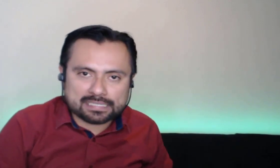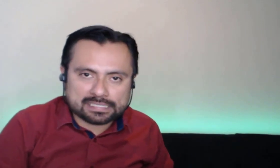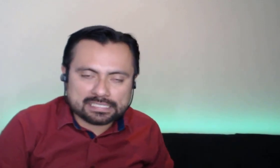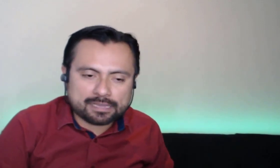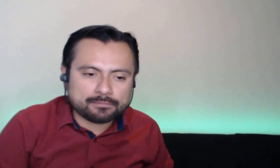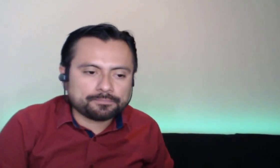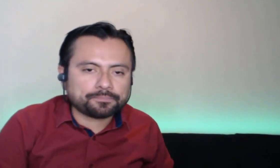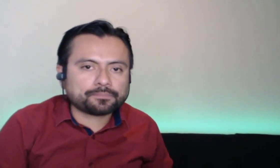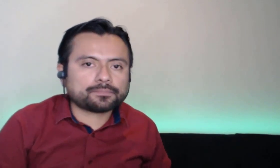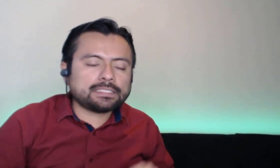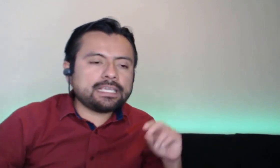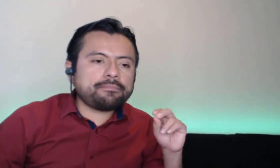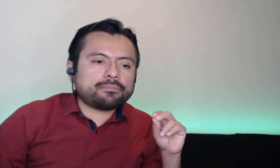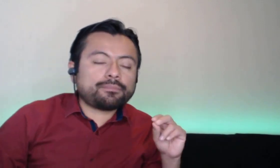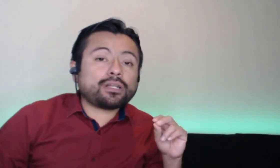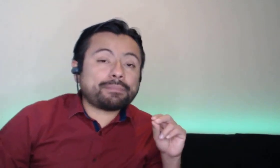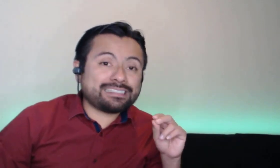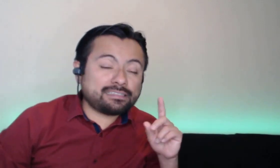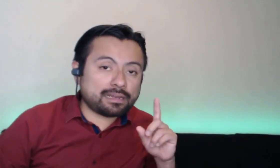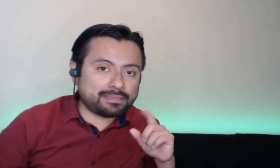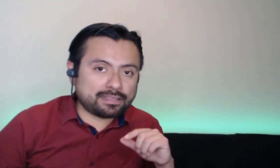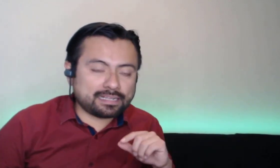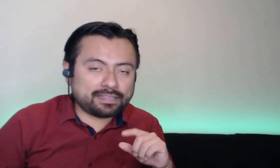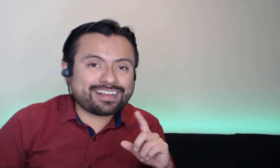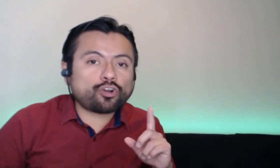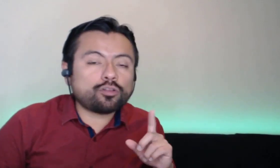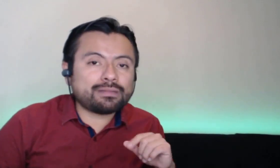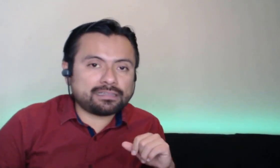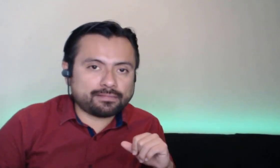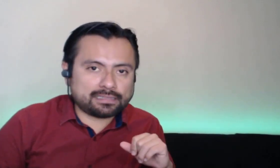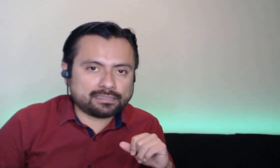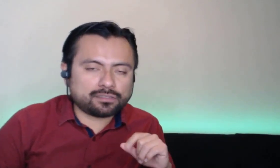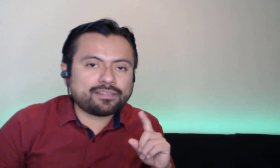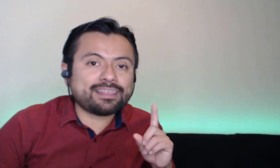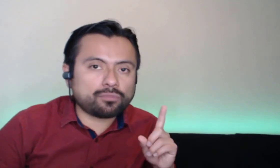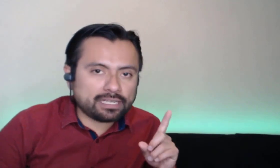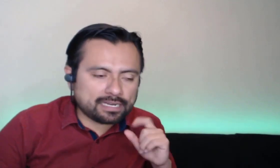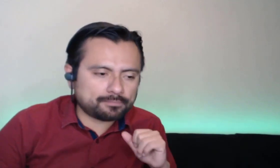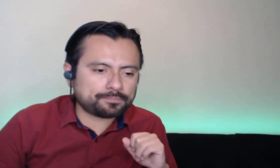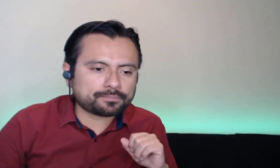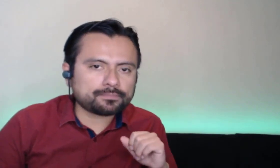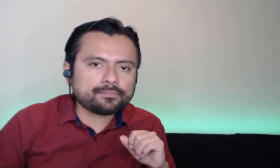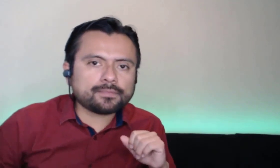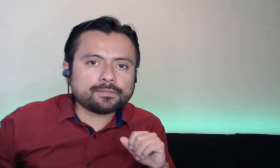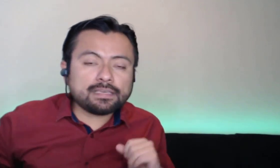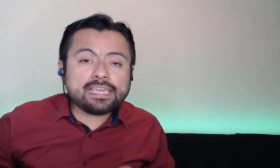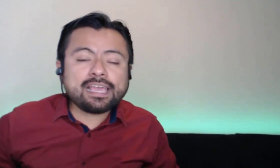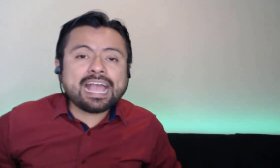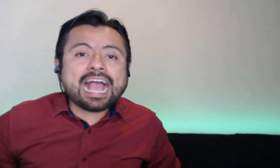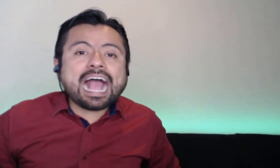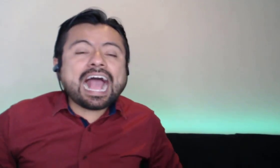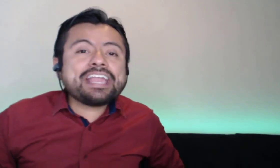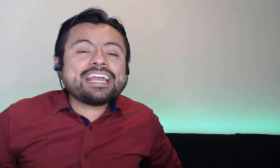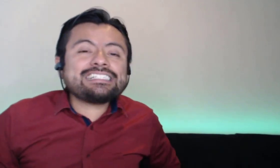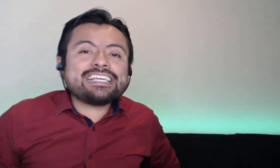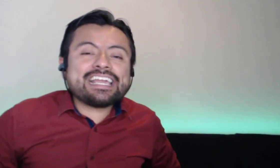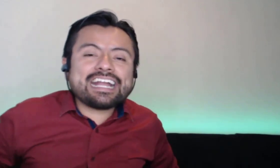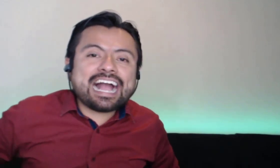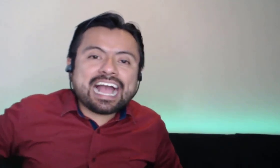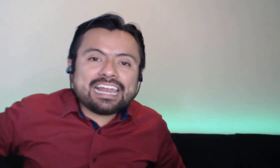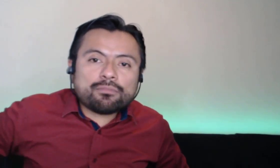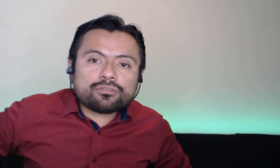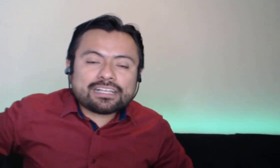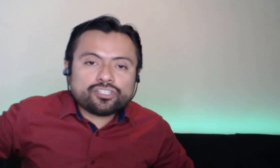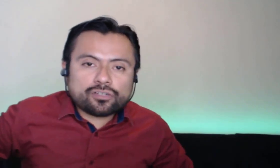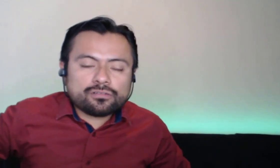presidencia y por la presidencia de la mesa directiva con martí batres de morena y ayer se